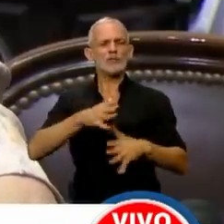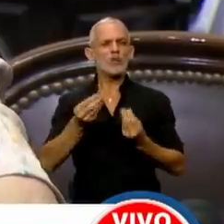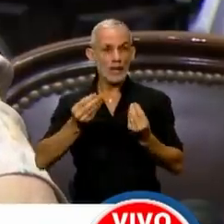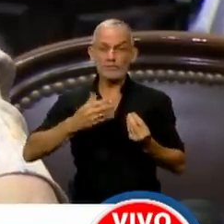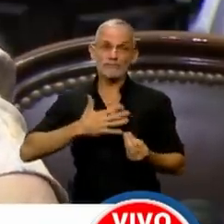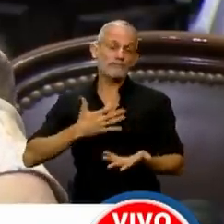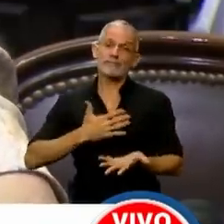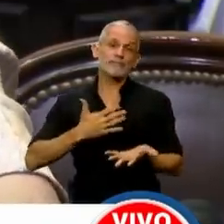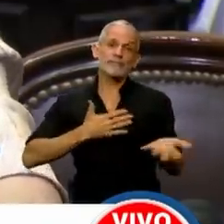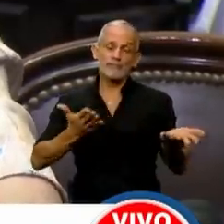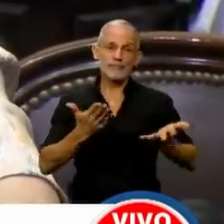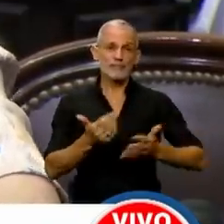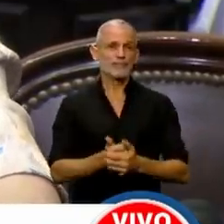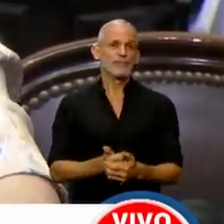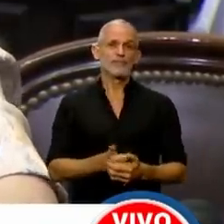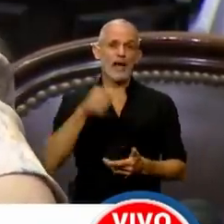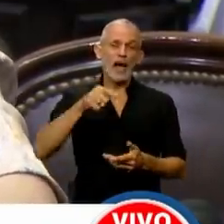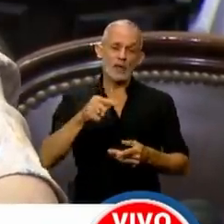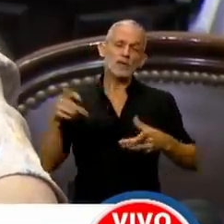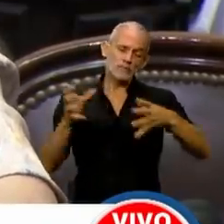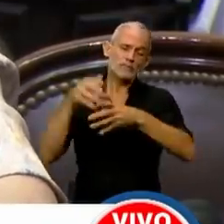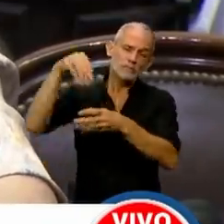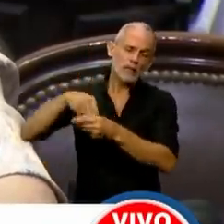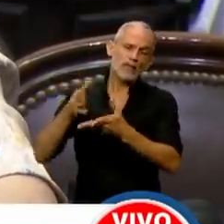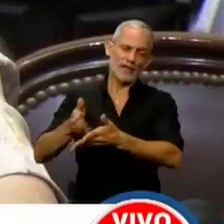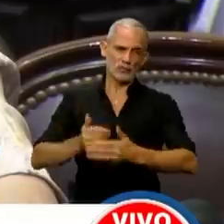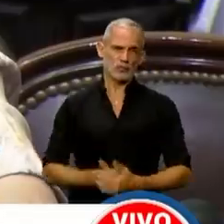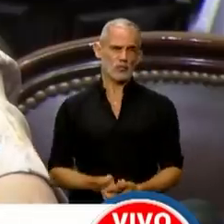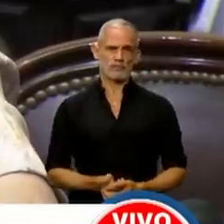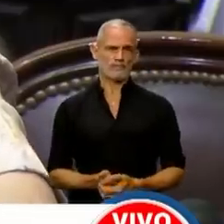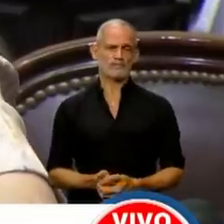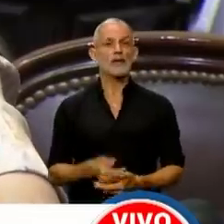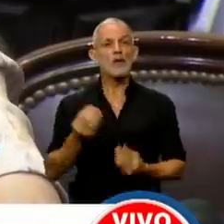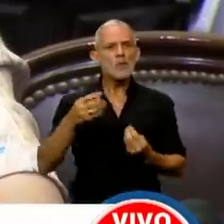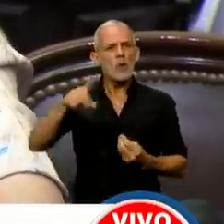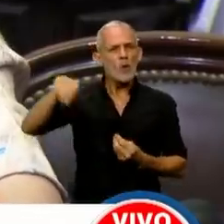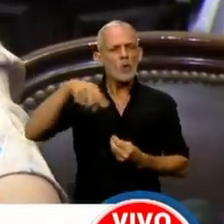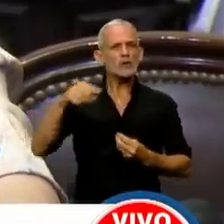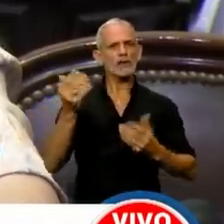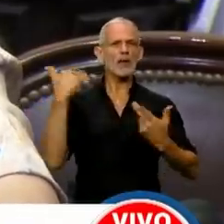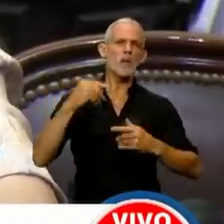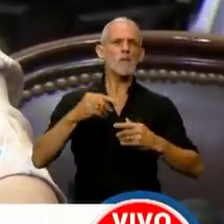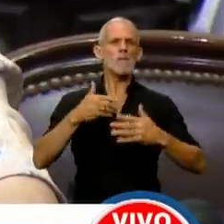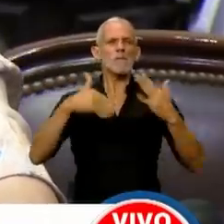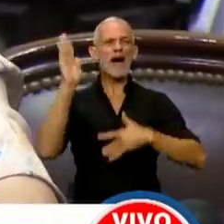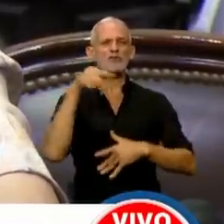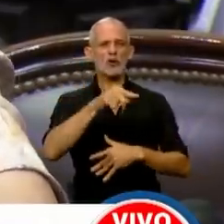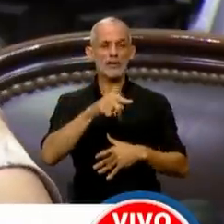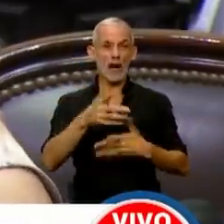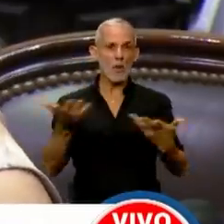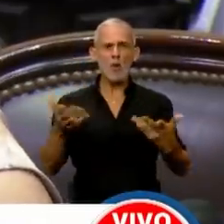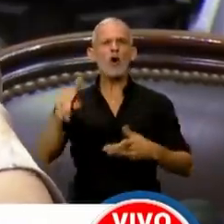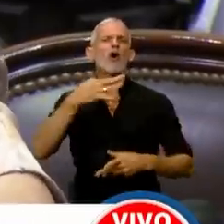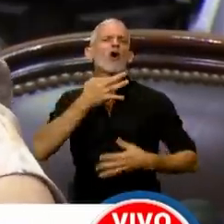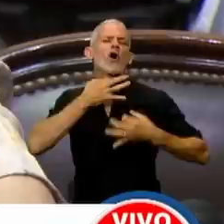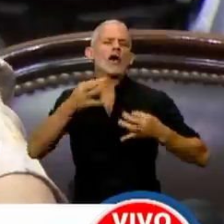que lamentablemente los acompaña, muchachos. Porque cuando tuvieron la mayoría absoluta del cuerpo, hicieron